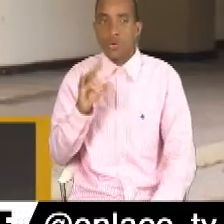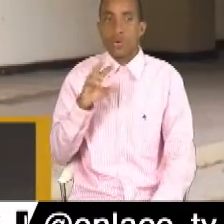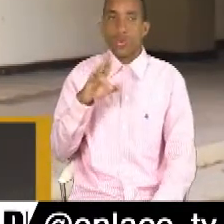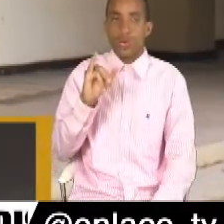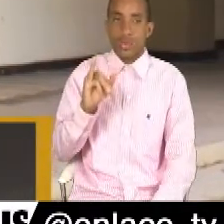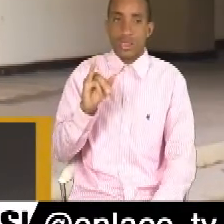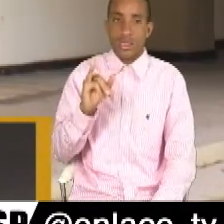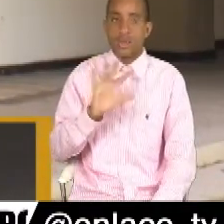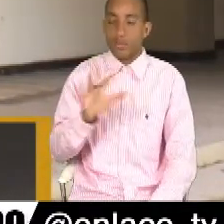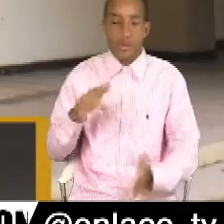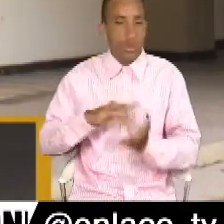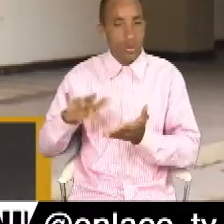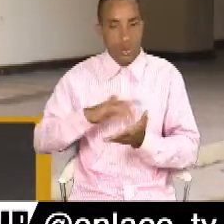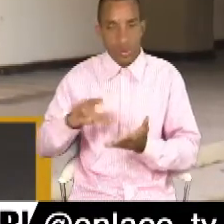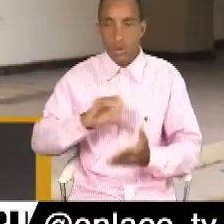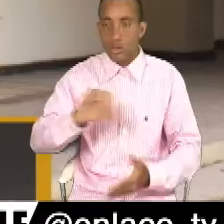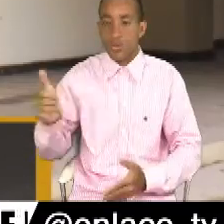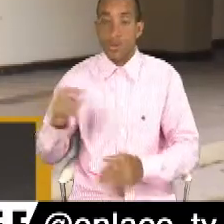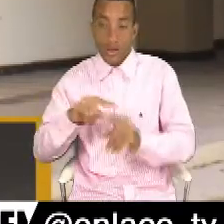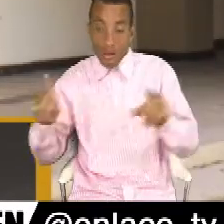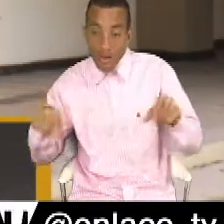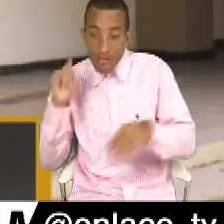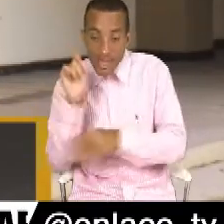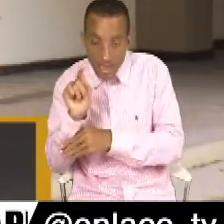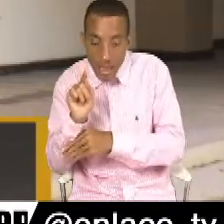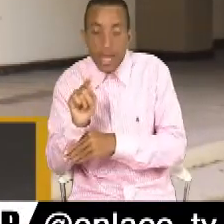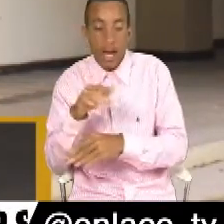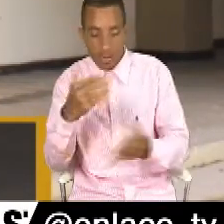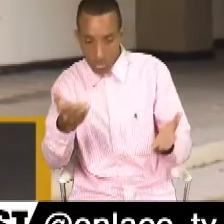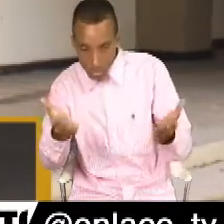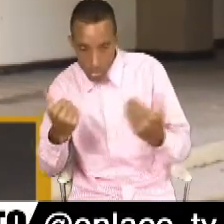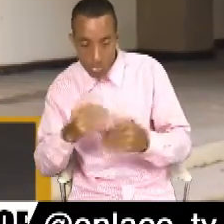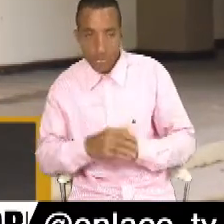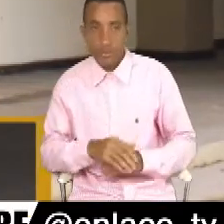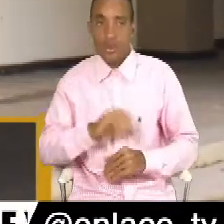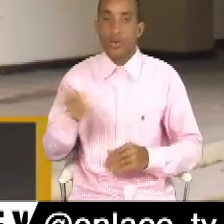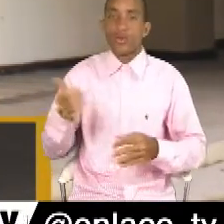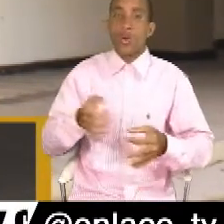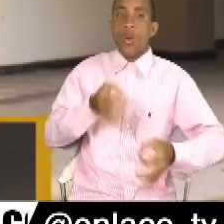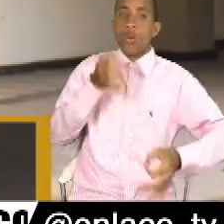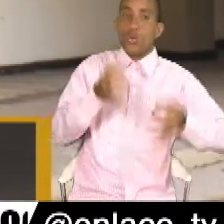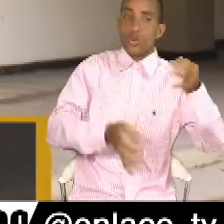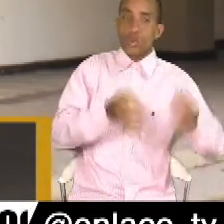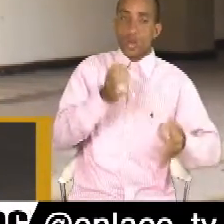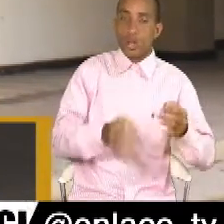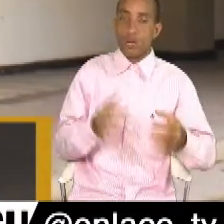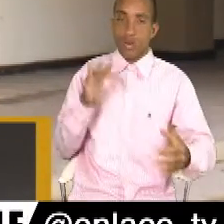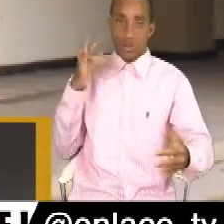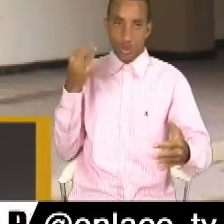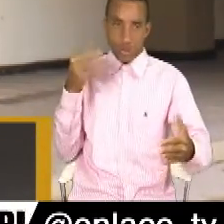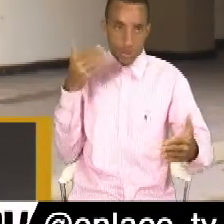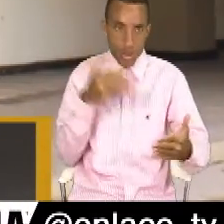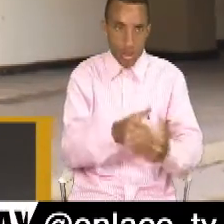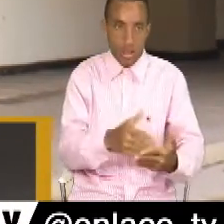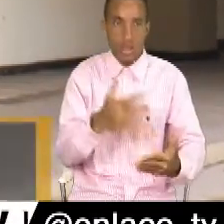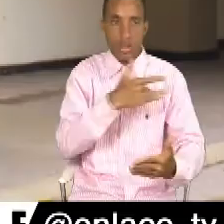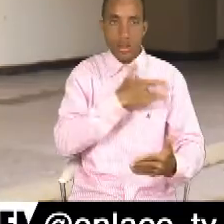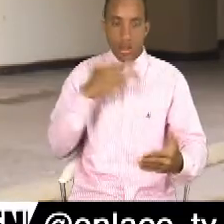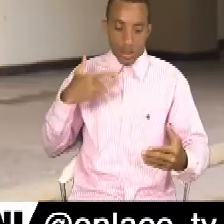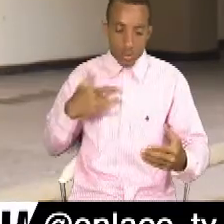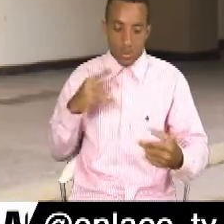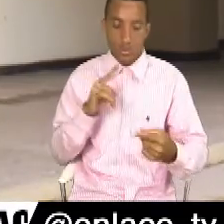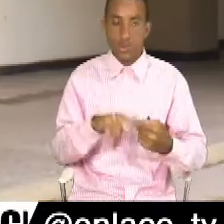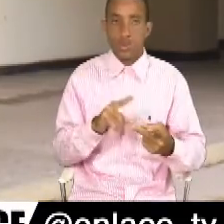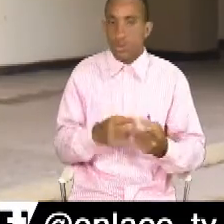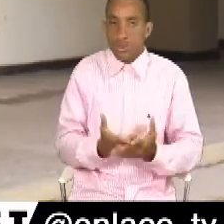se atiende por fiscalía. Por parte de juzgados se está atendiendo lo mismo, tutelas de salud e incidentes de salud.